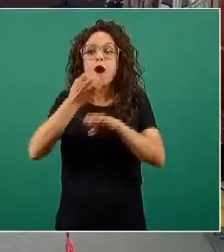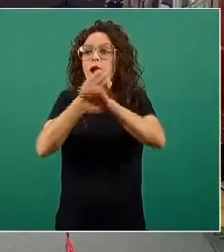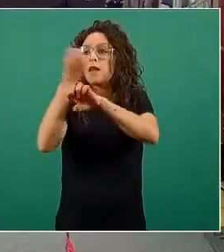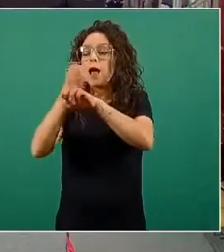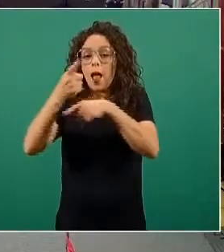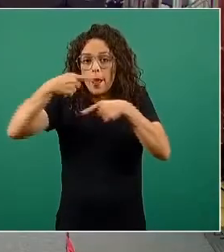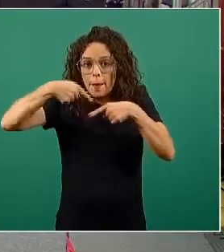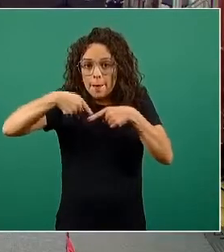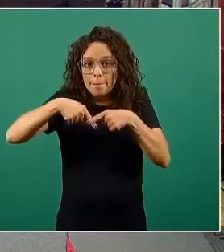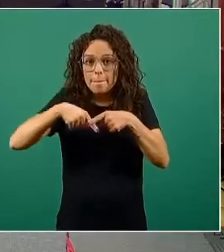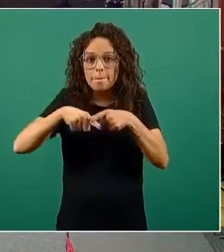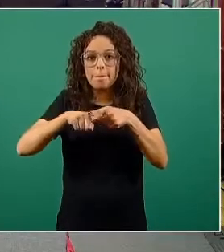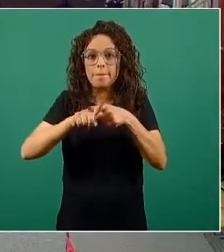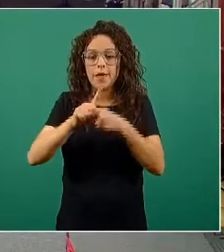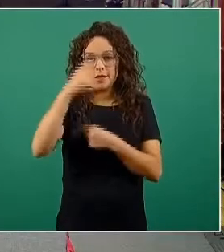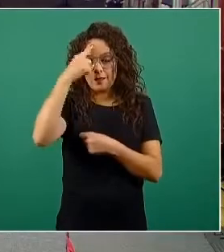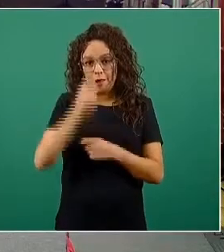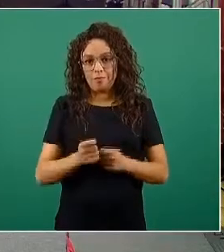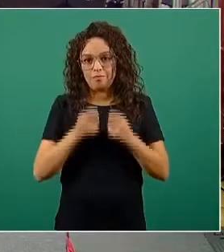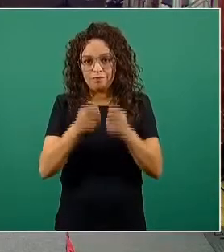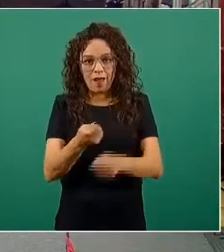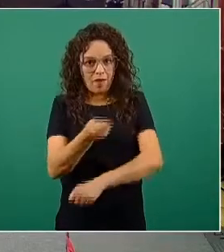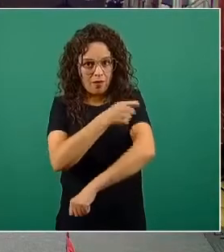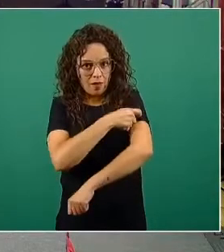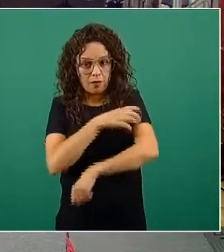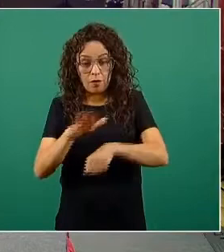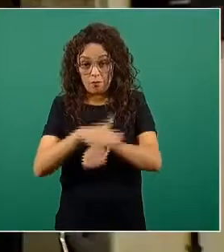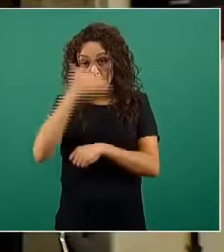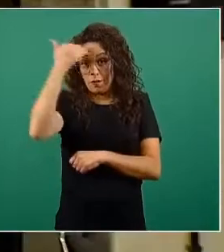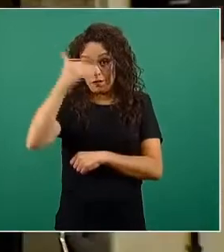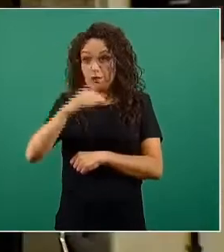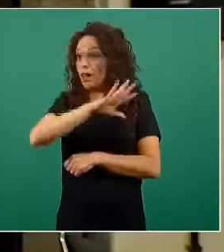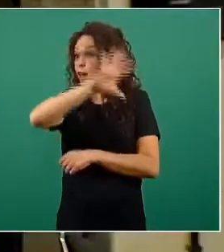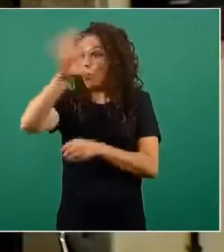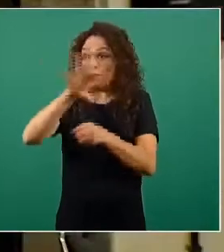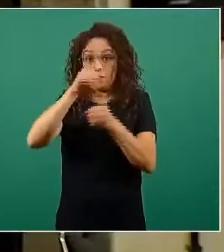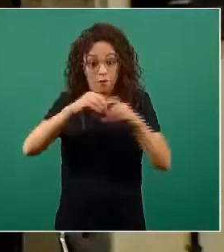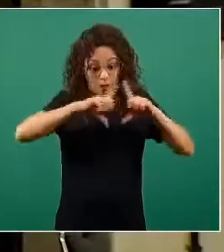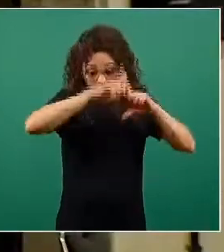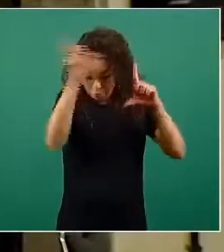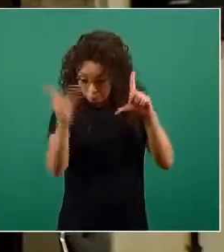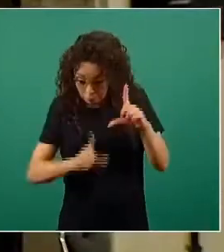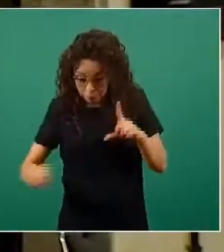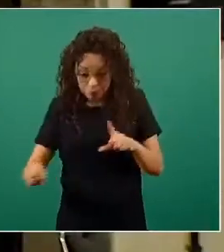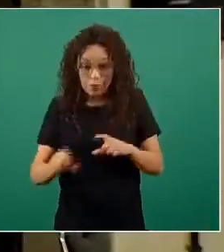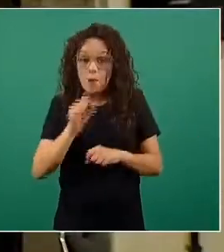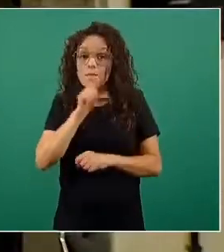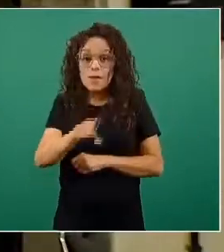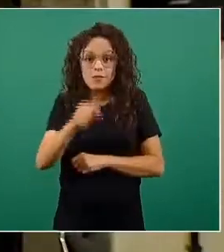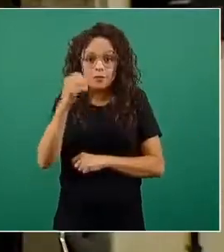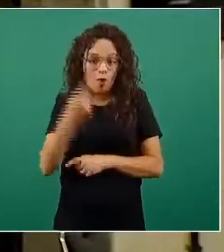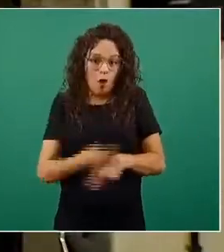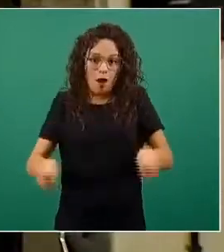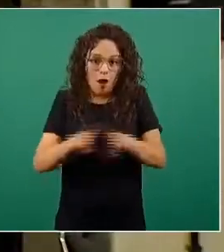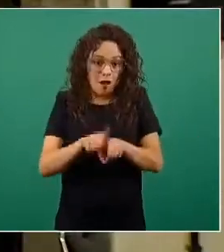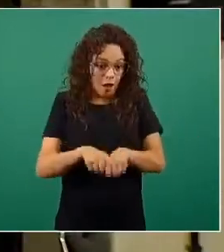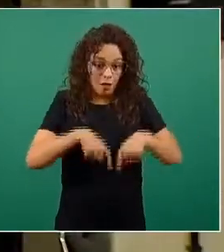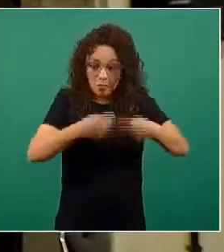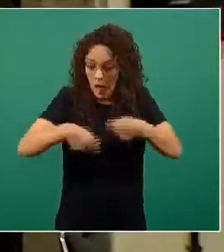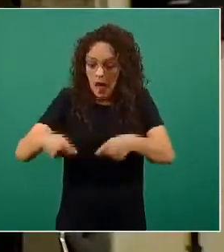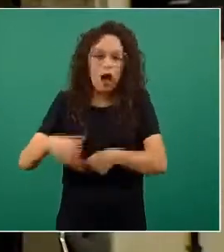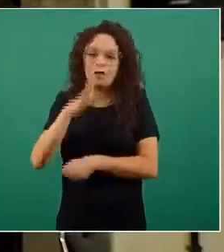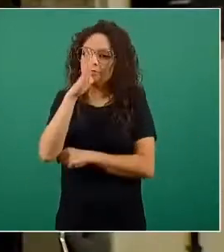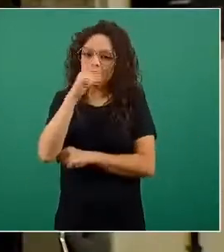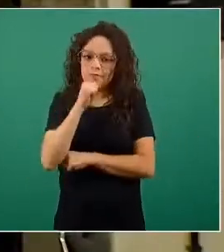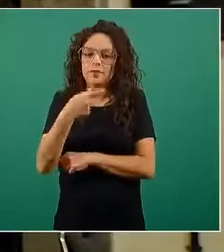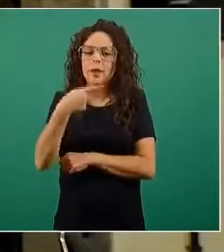comenzar a realizar esta vacunación? Sabemos que no se puede abarcar a toda la República Mexicana al mismo tiempo, pero más o menos en qué